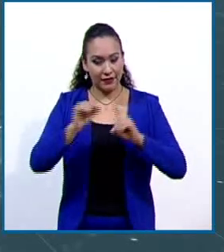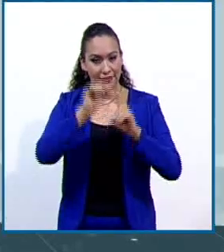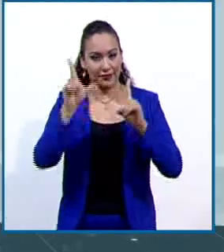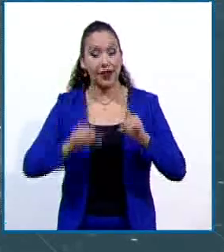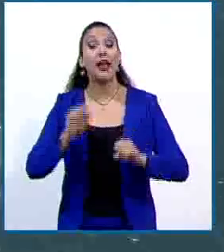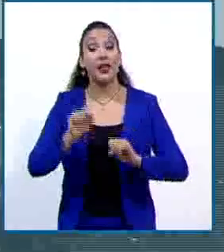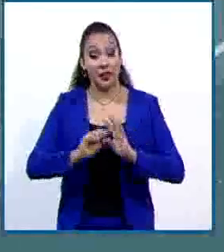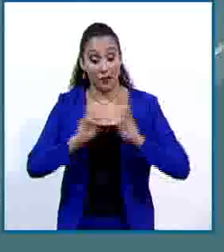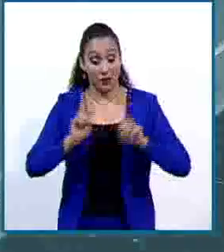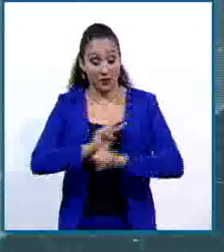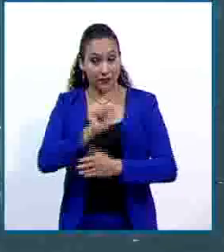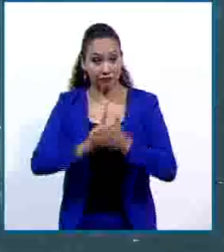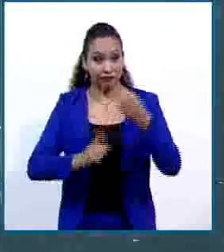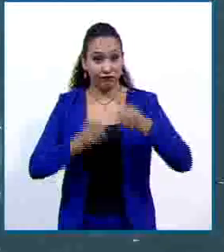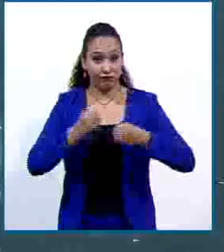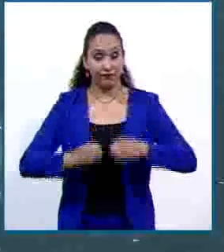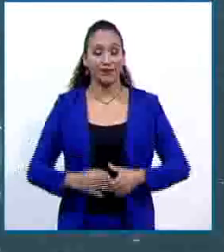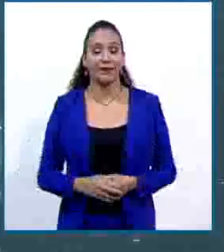Federal.